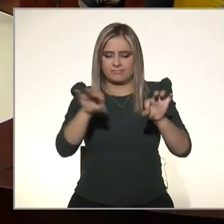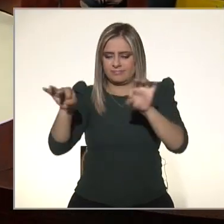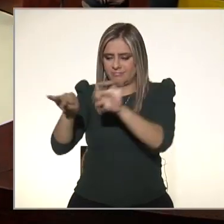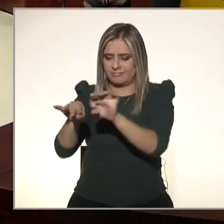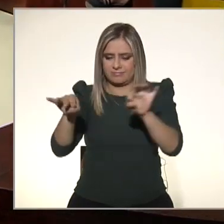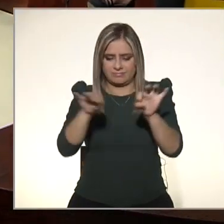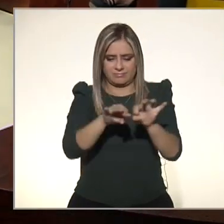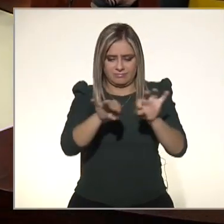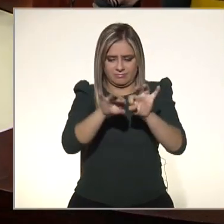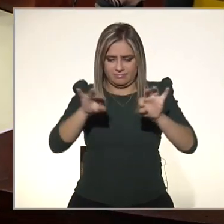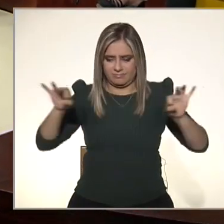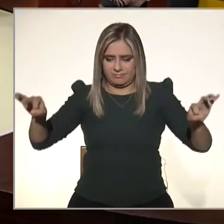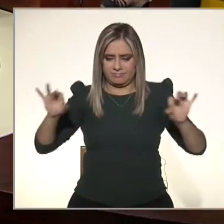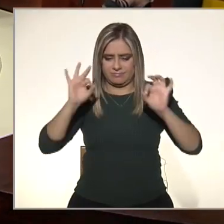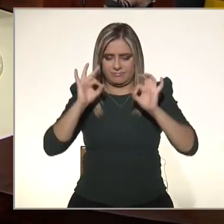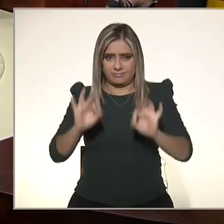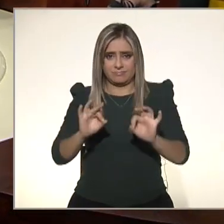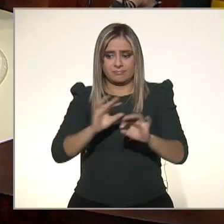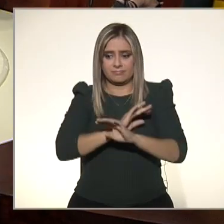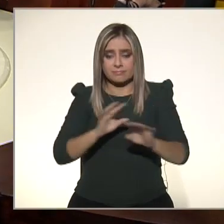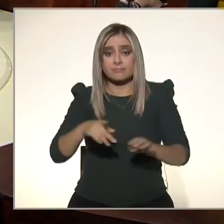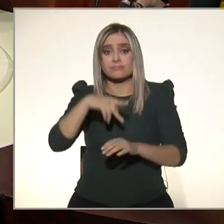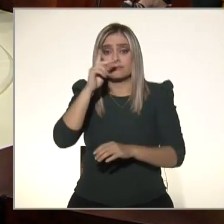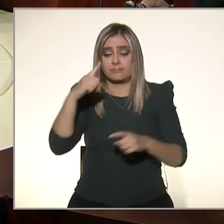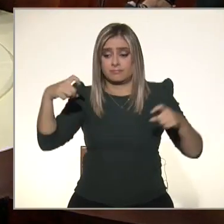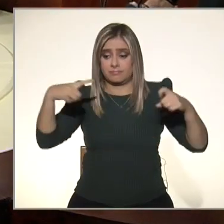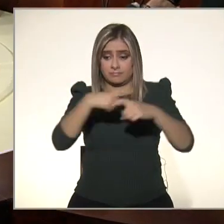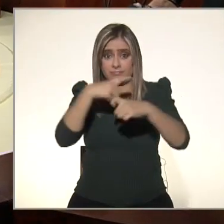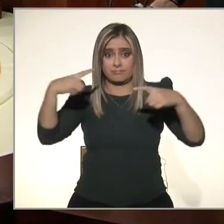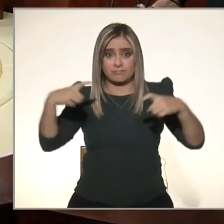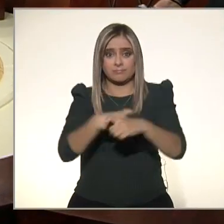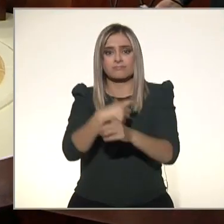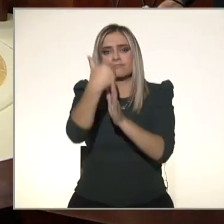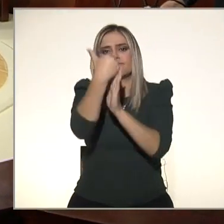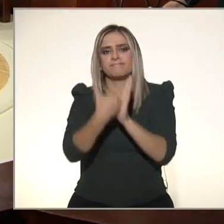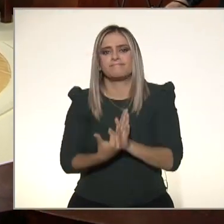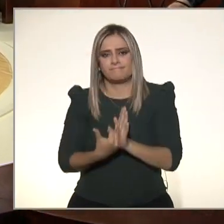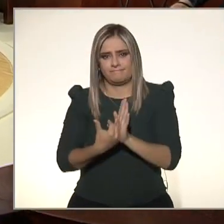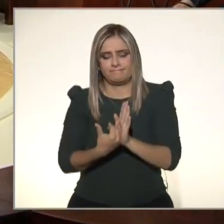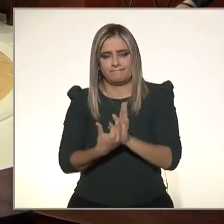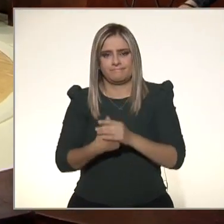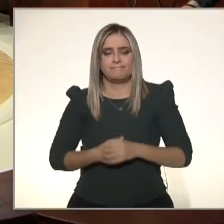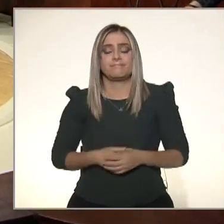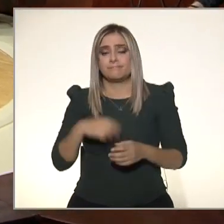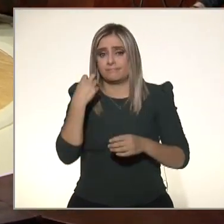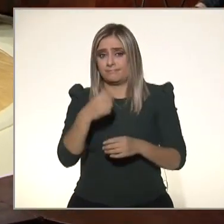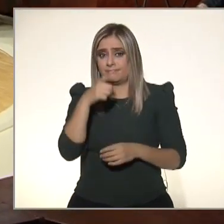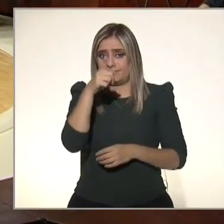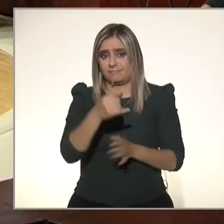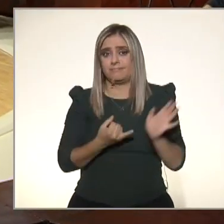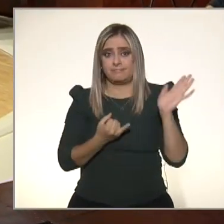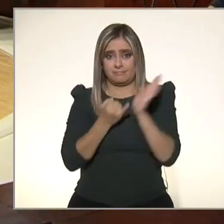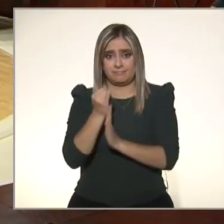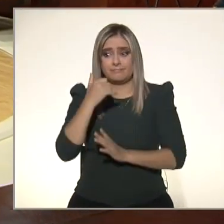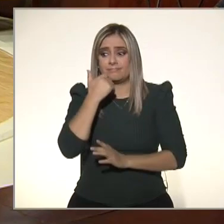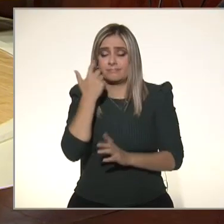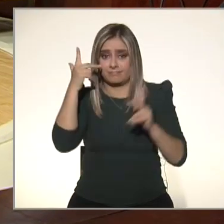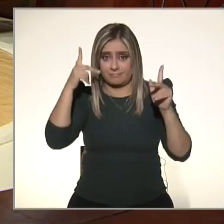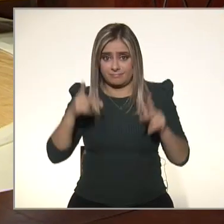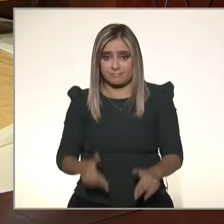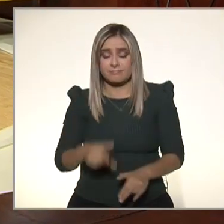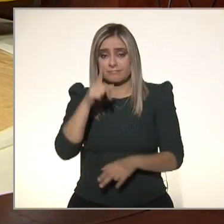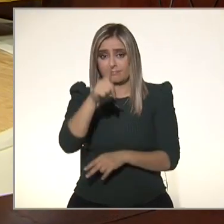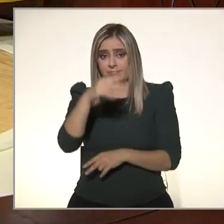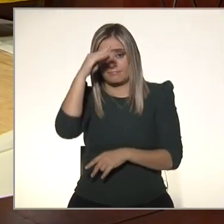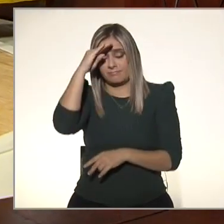microscópicas, etcétera, puede ser que ya no sea funcional. Ok, eso es importante. Entonces, para tomar una decisión así, sobre todo pensar que